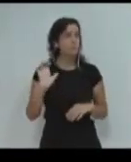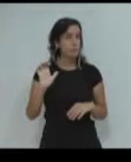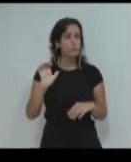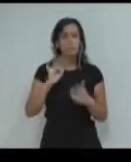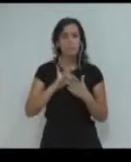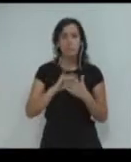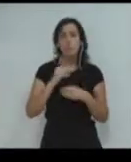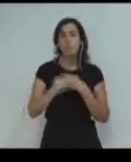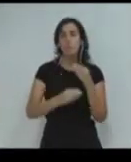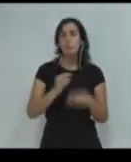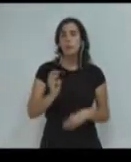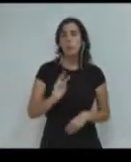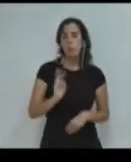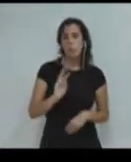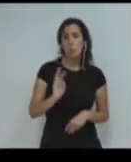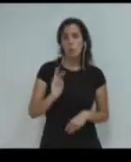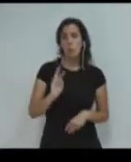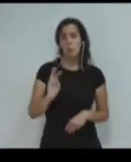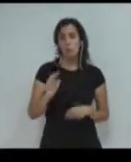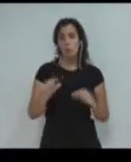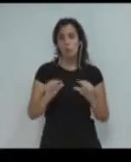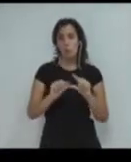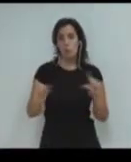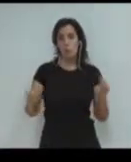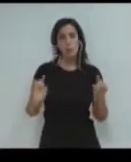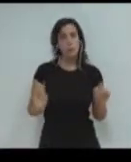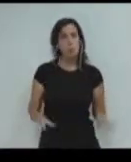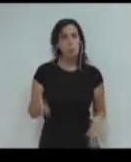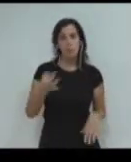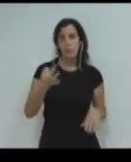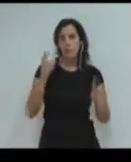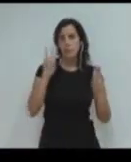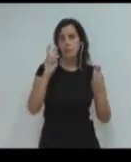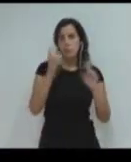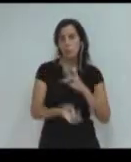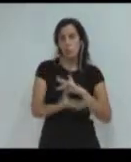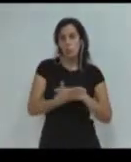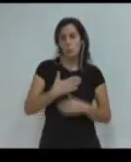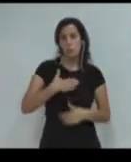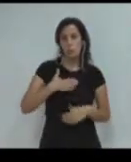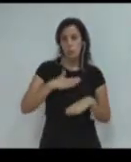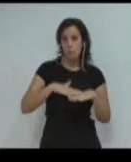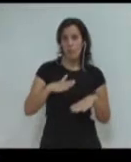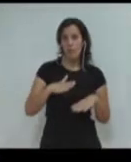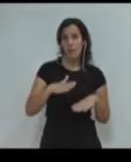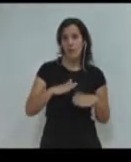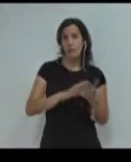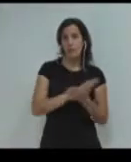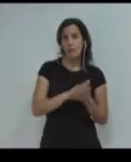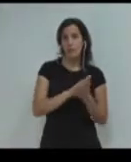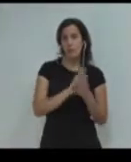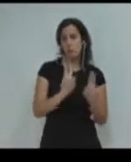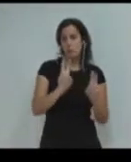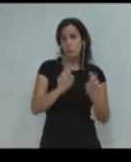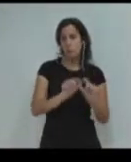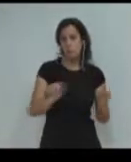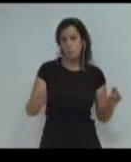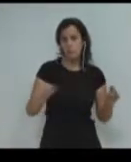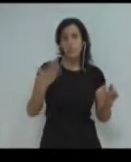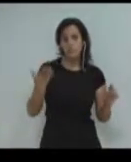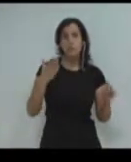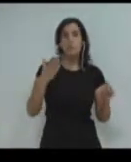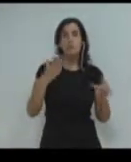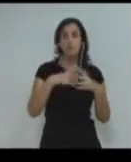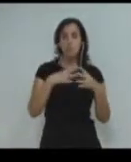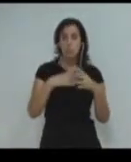hacer una cita, es lo mismo, tienes que utilizarlo con un título, tienes que crear un título propio para esas citas. Entonces, en la estructura del documento va a